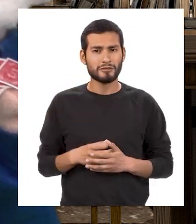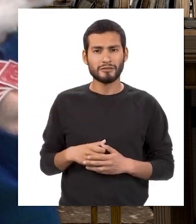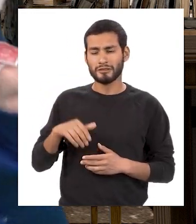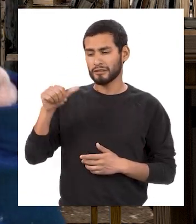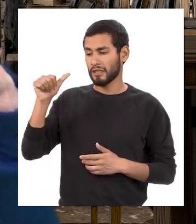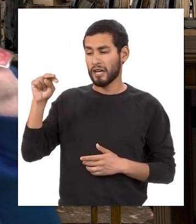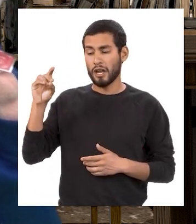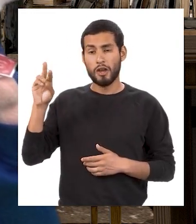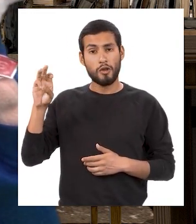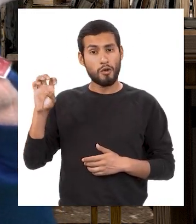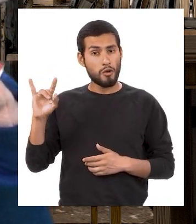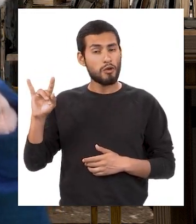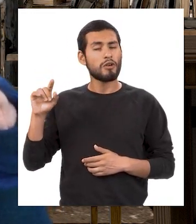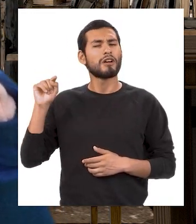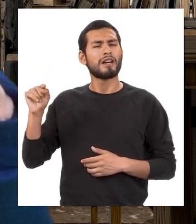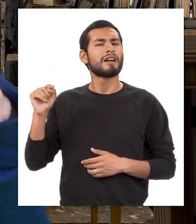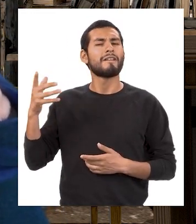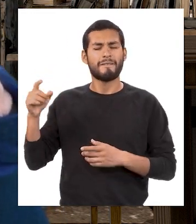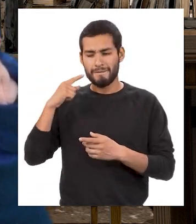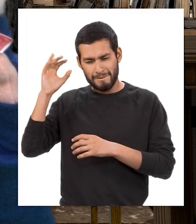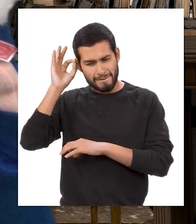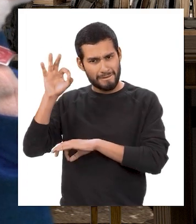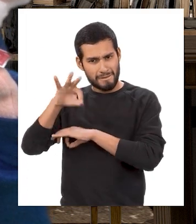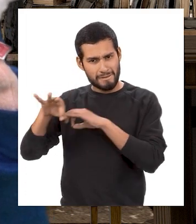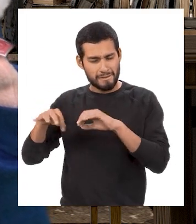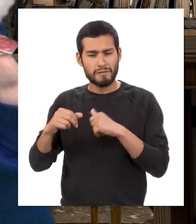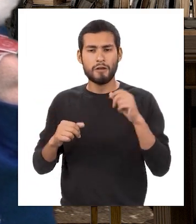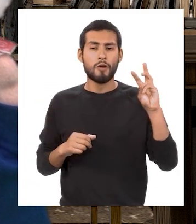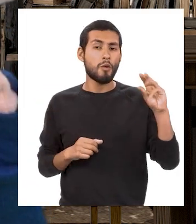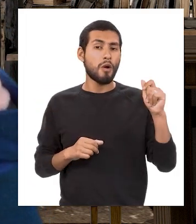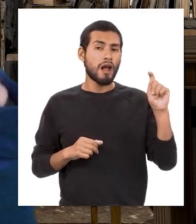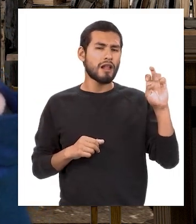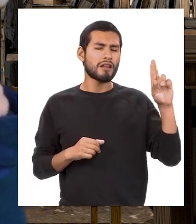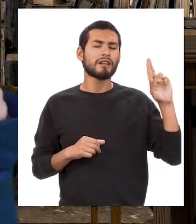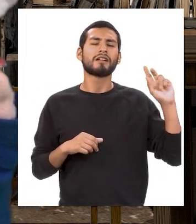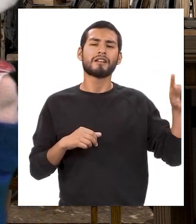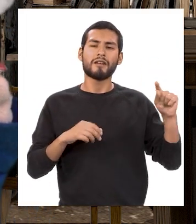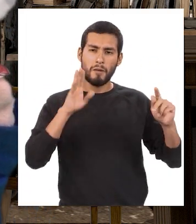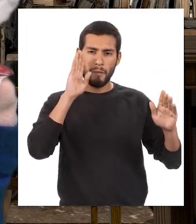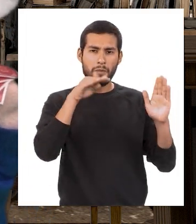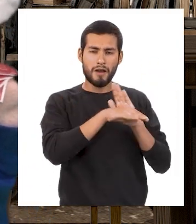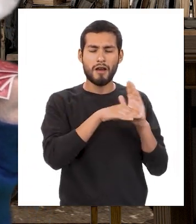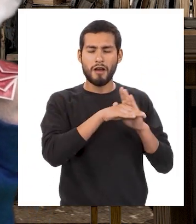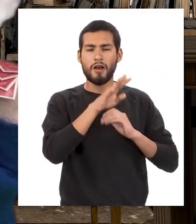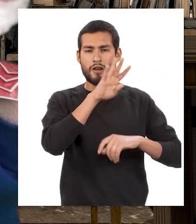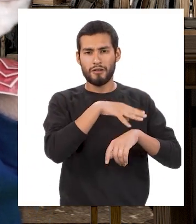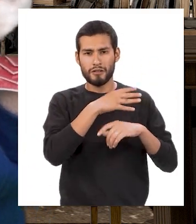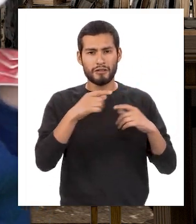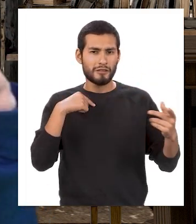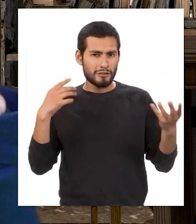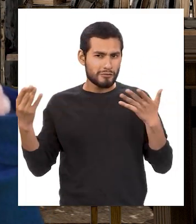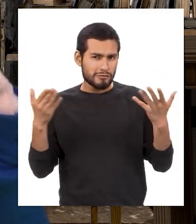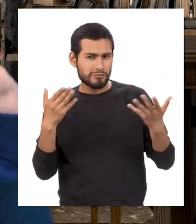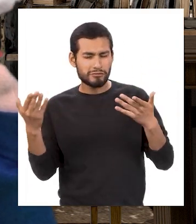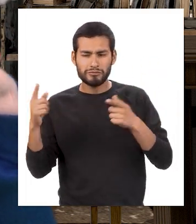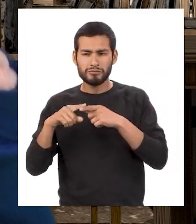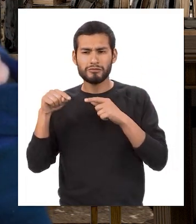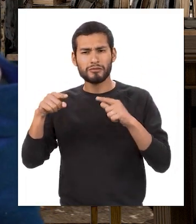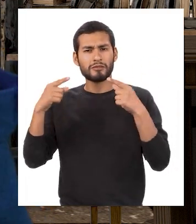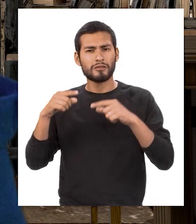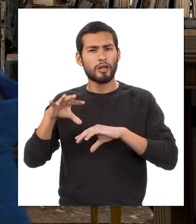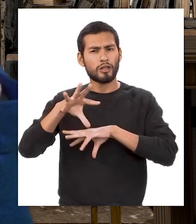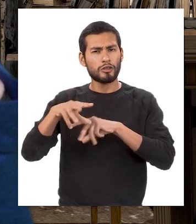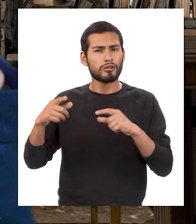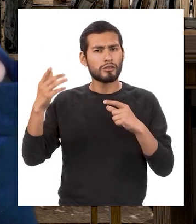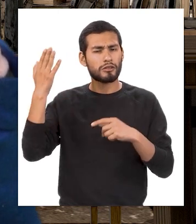Fogg, Andrew Stewart, quien era un respetado ingeniero, y Walter Ralph, un banquero de Londres, mientras discutían de